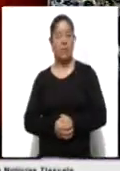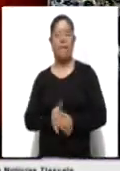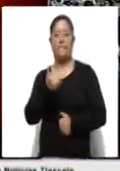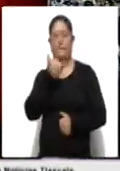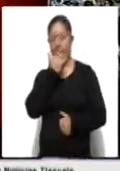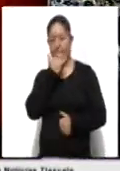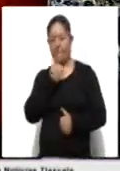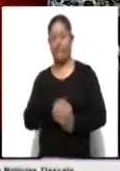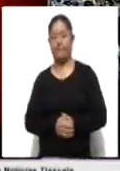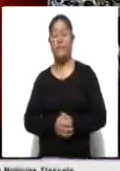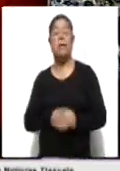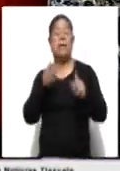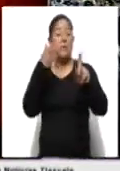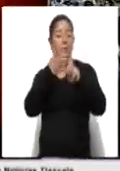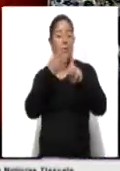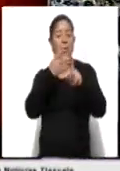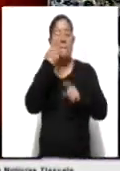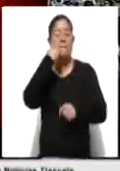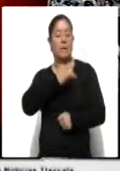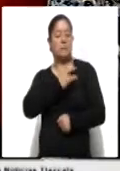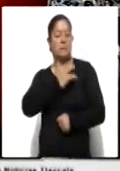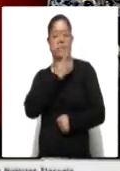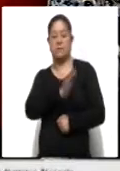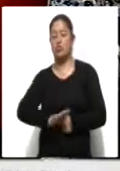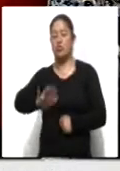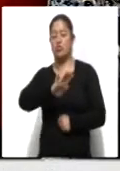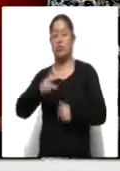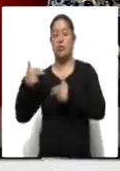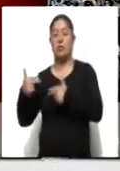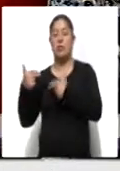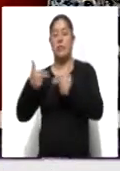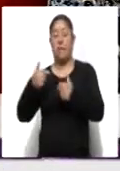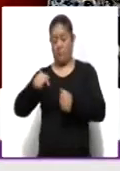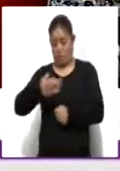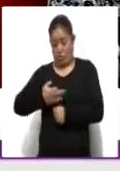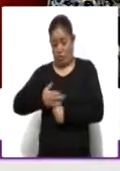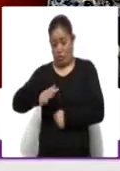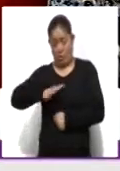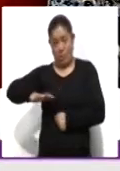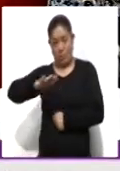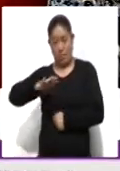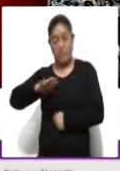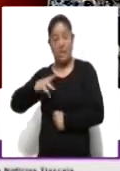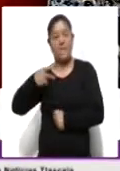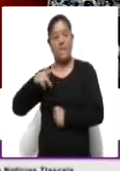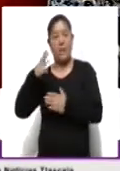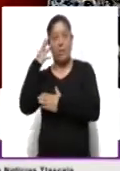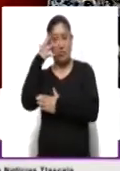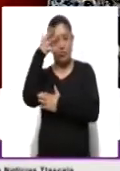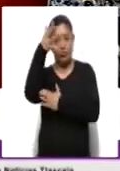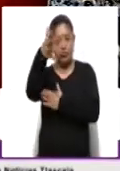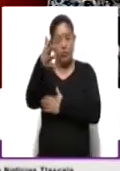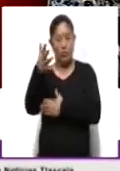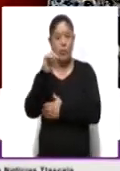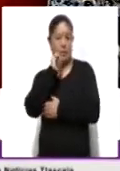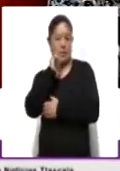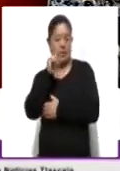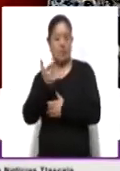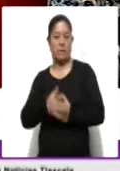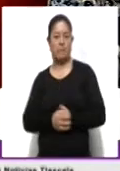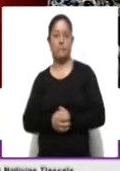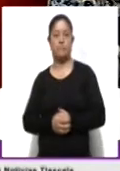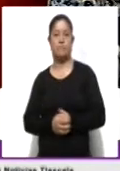se basa en satisfacer las necesidades de las generaciones presentes sin comprometer las habilidades de satisfacer